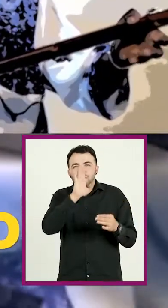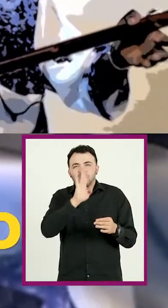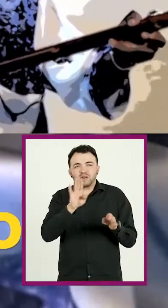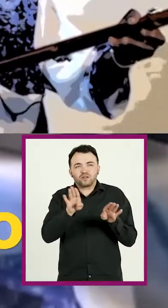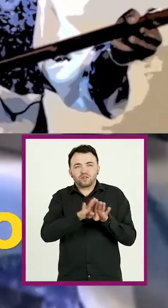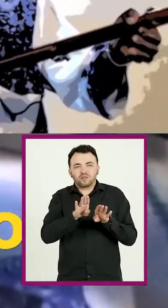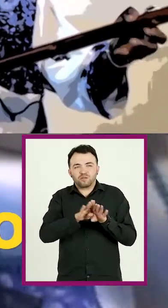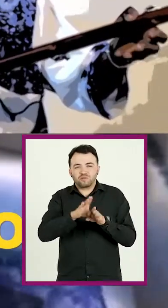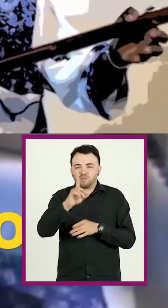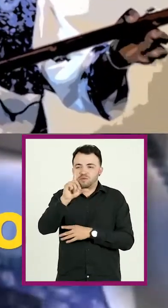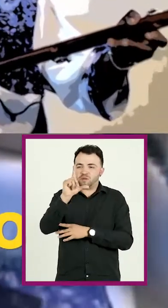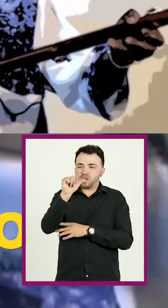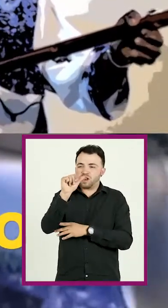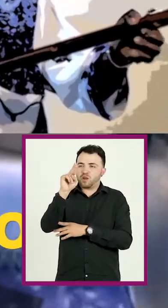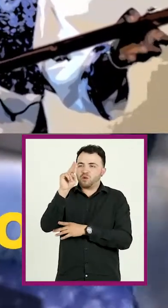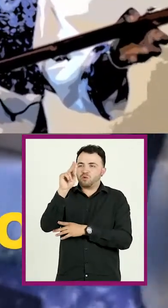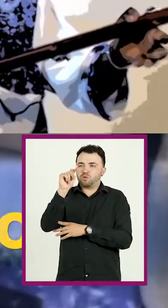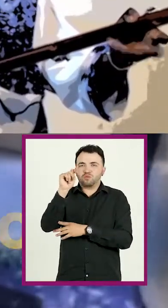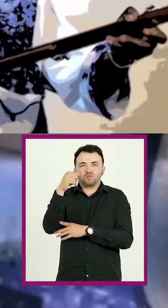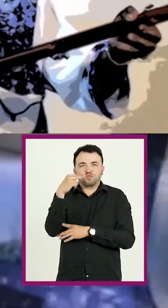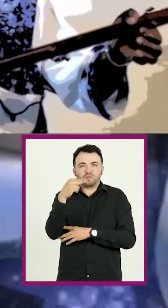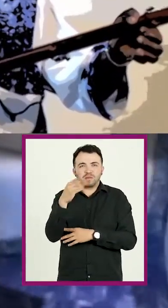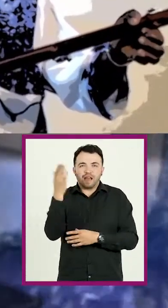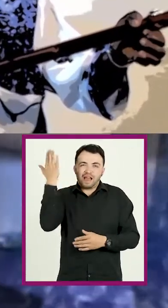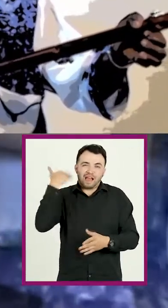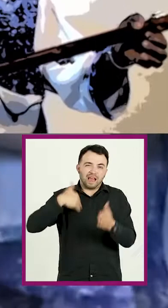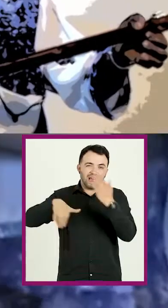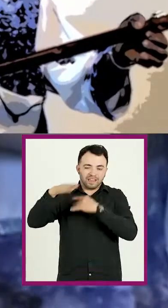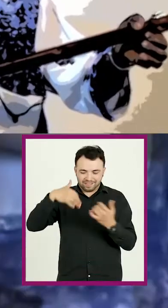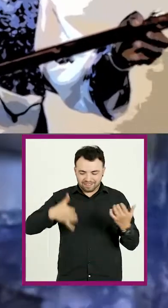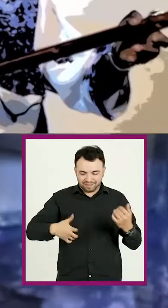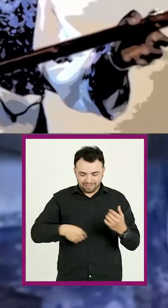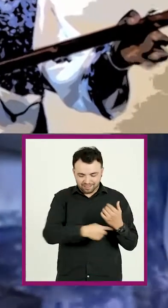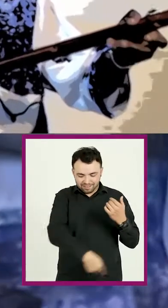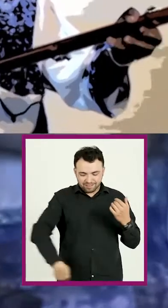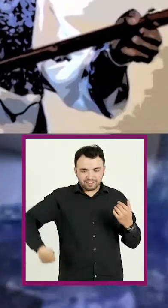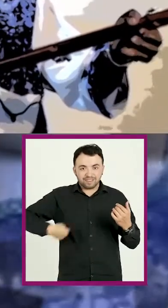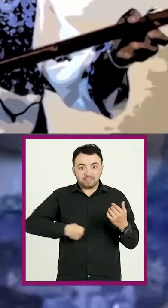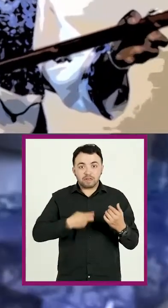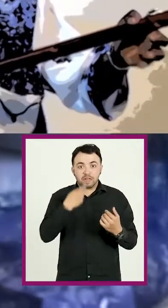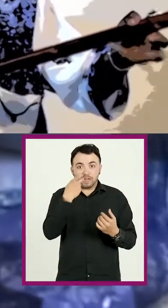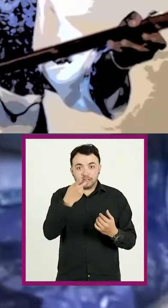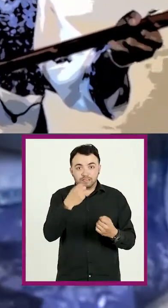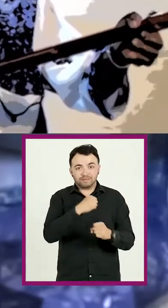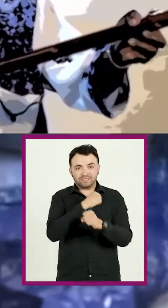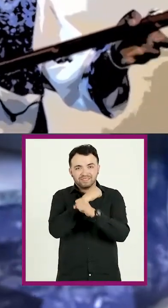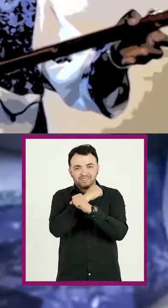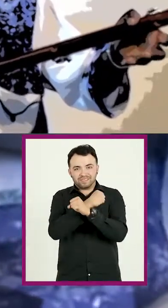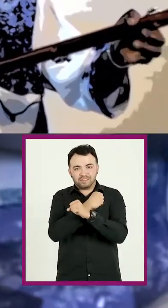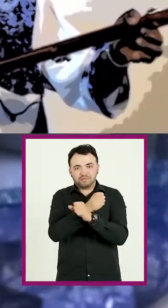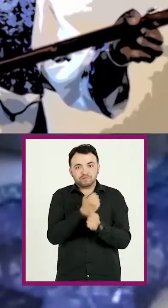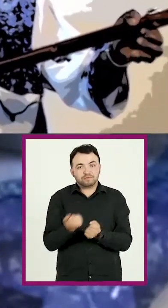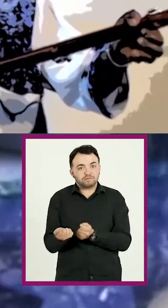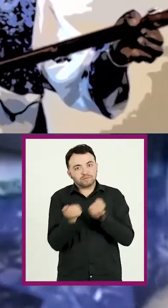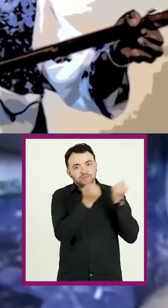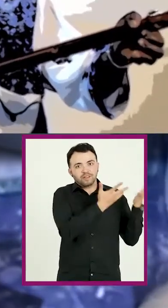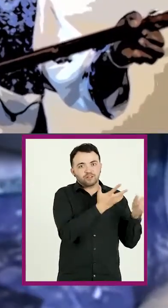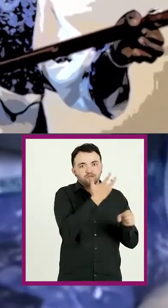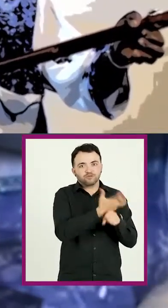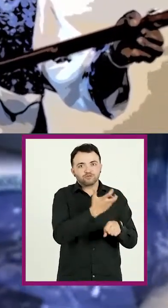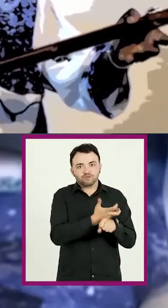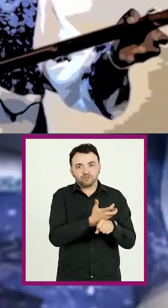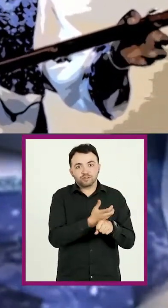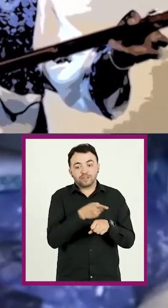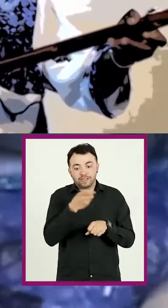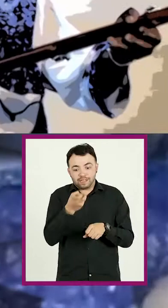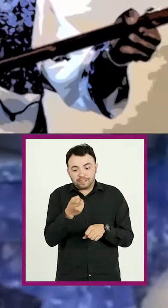un laúd así, pero en realidad es el antepasado del banjo, y ese es el que llevaron los esclavos a Estados Unidos, y eso es lo que se convirtió